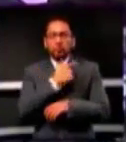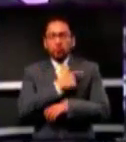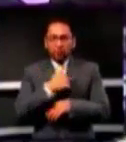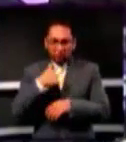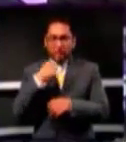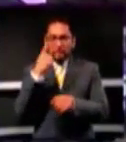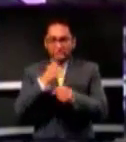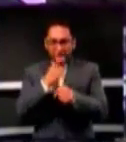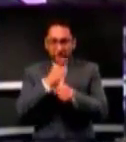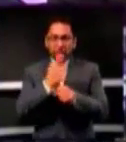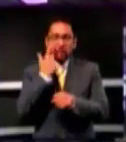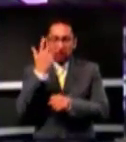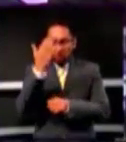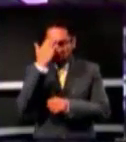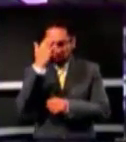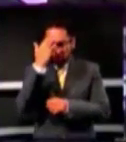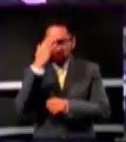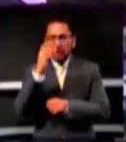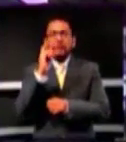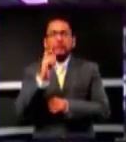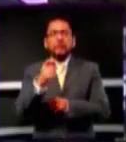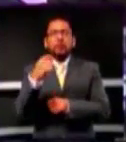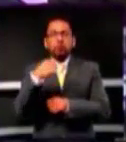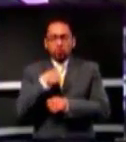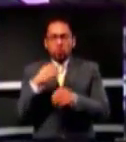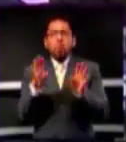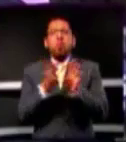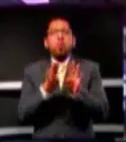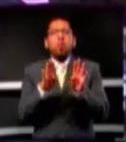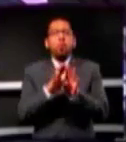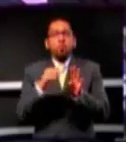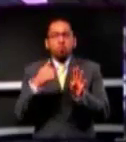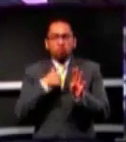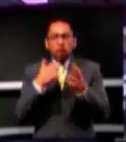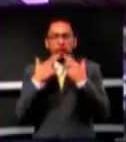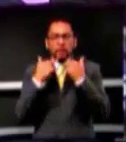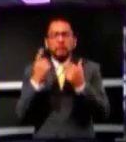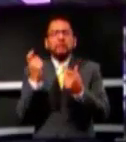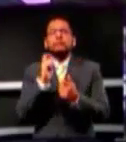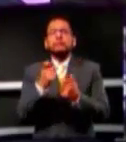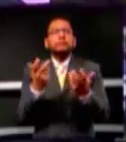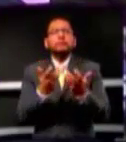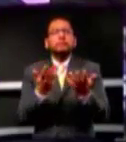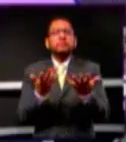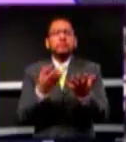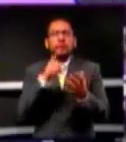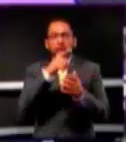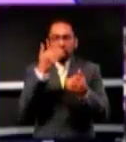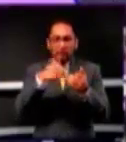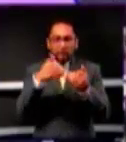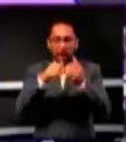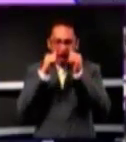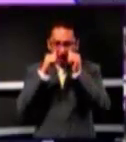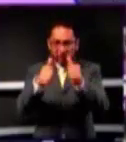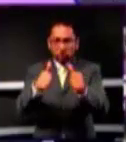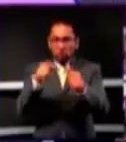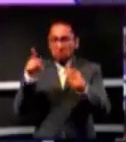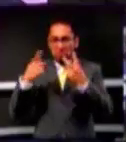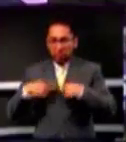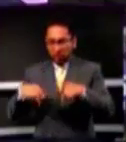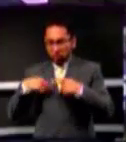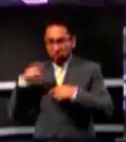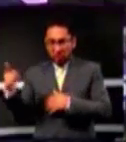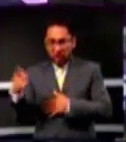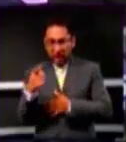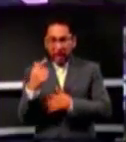primero conocer es el cómo estoy, ¿no? ¿Cómo uh-huh está mi situación fiscal? ¿Eso a qué se debe? ¿Falta de atención por parte del contribuyente? No,